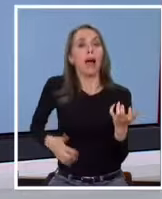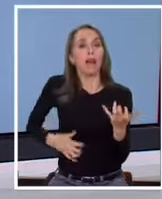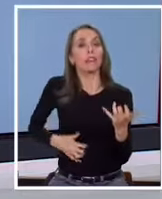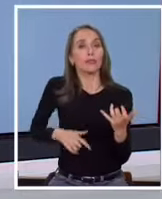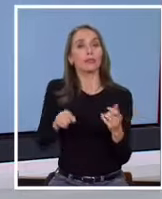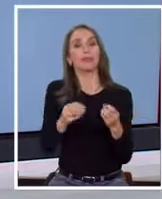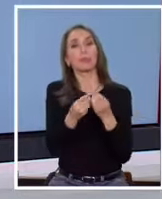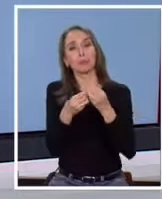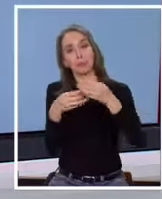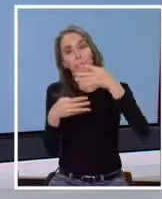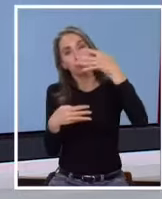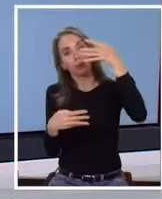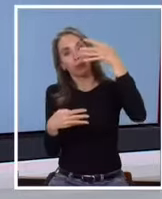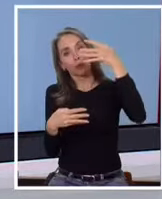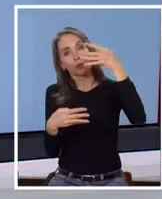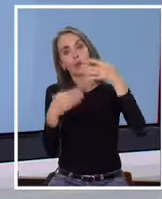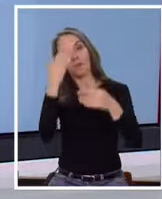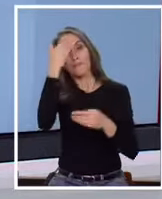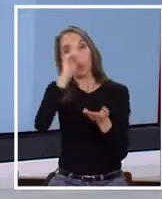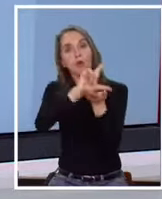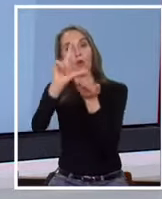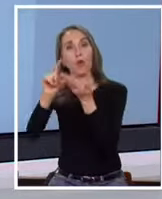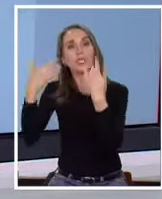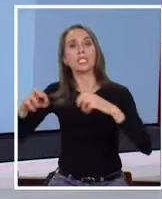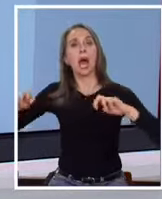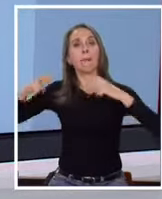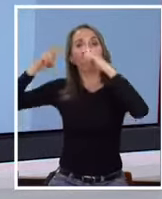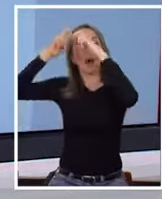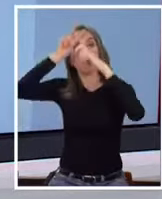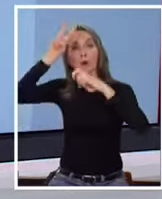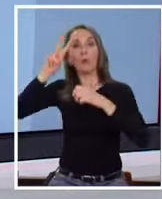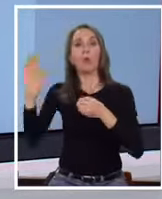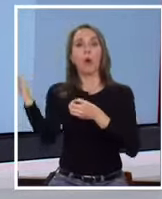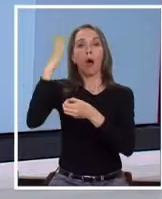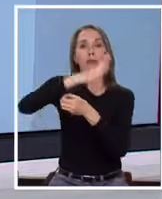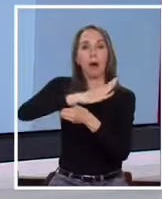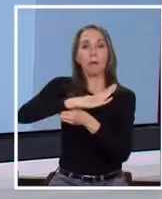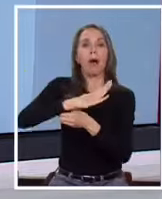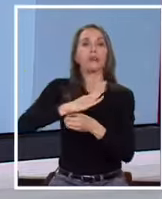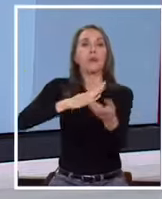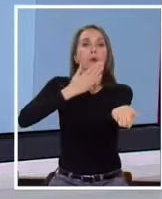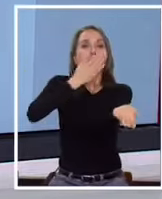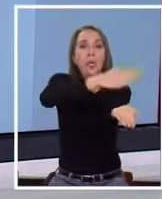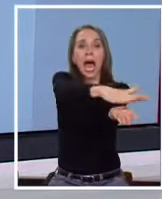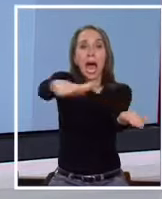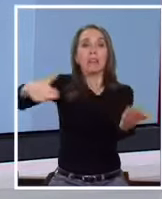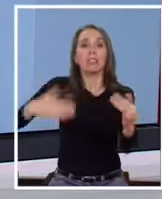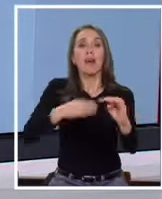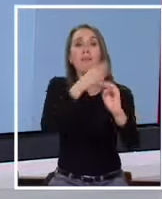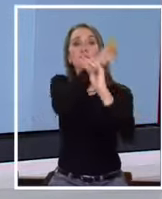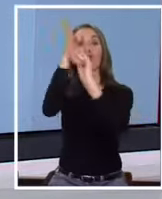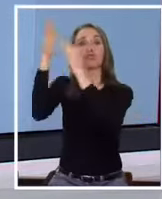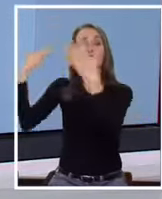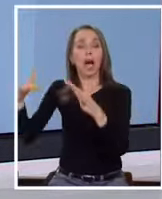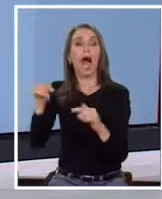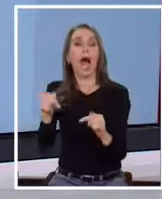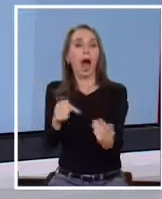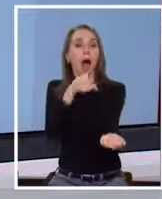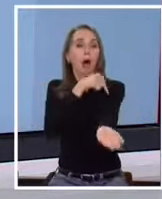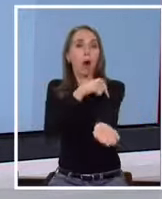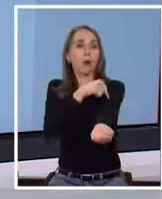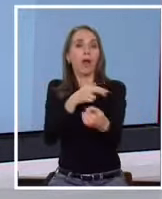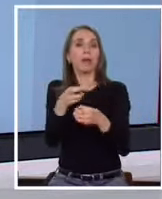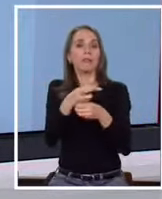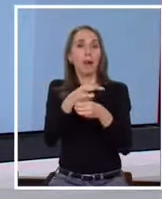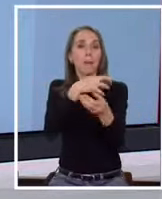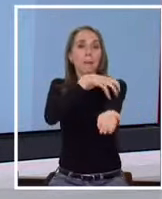esta larga lista de simbólicos lugares como Machu Picchu, Rapa Nui o la Antártica, donde ya se han presentado. Franco Ferreira nos muestra un